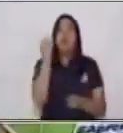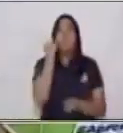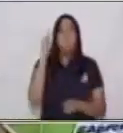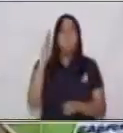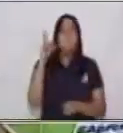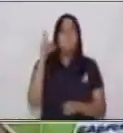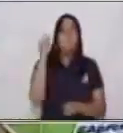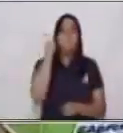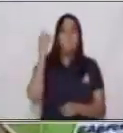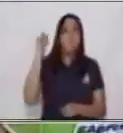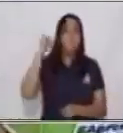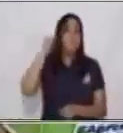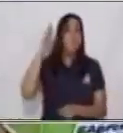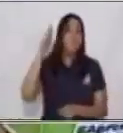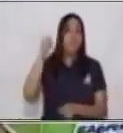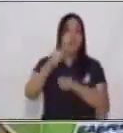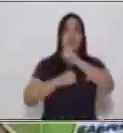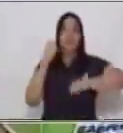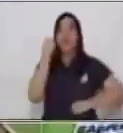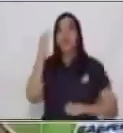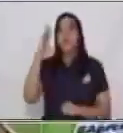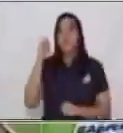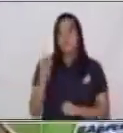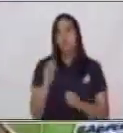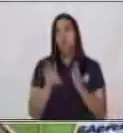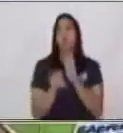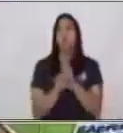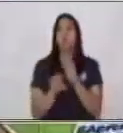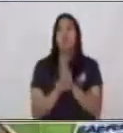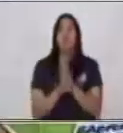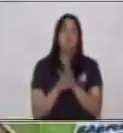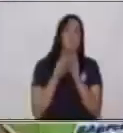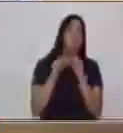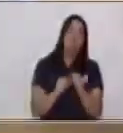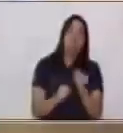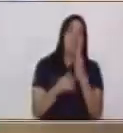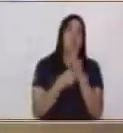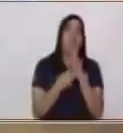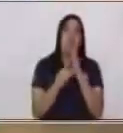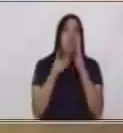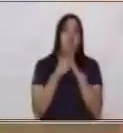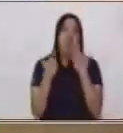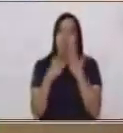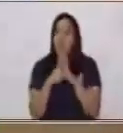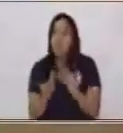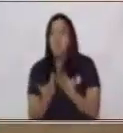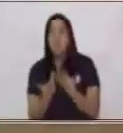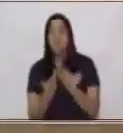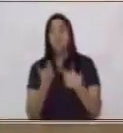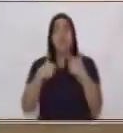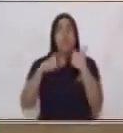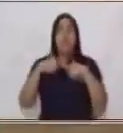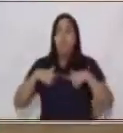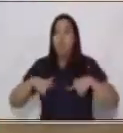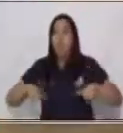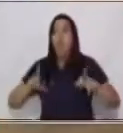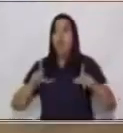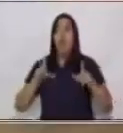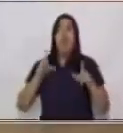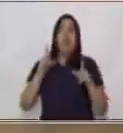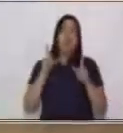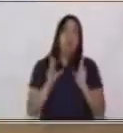basa en obras, sean literarias, sean no literarias, ficticias, de no ficción. ¿Para qué? Para crear